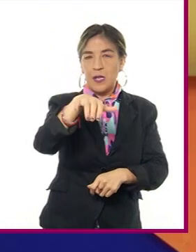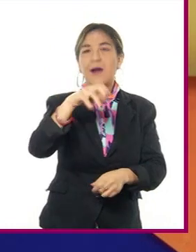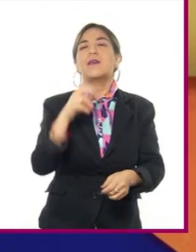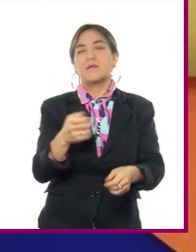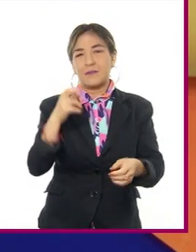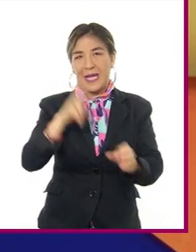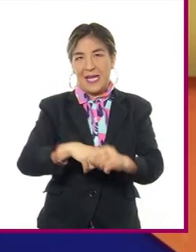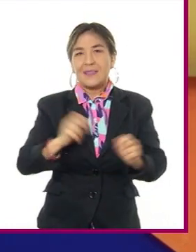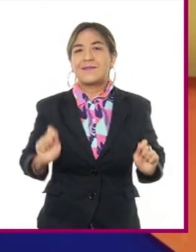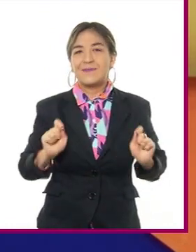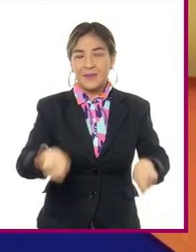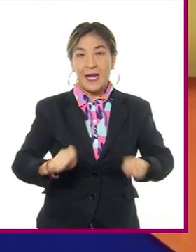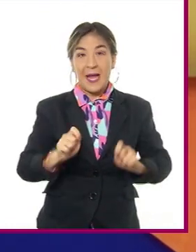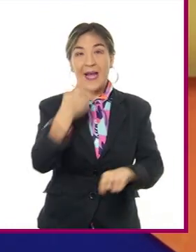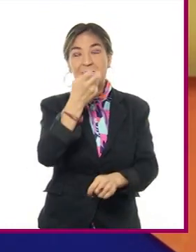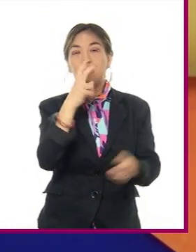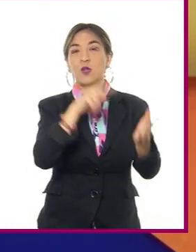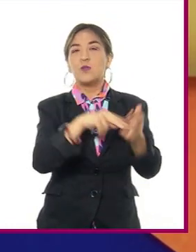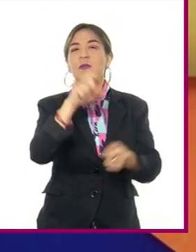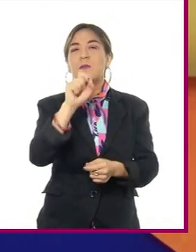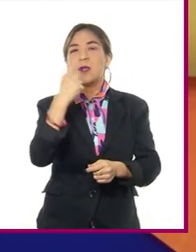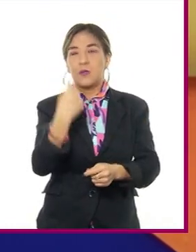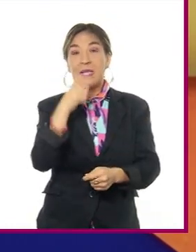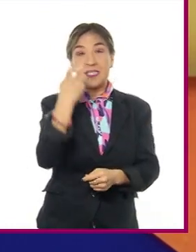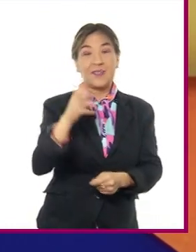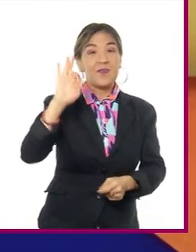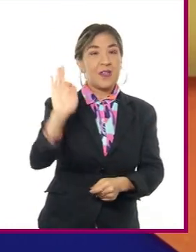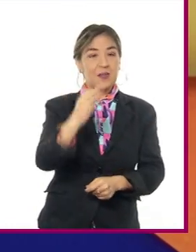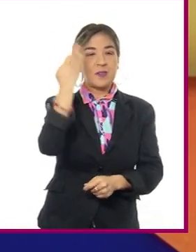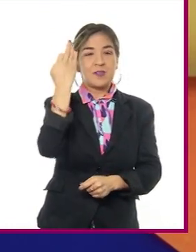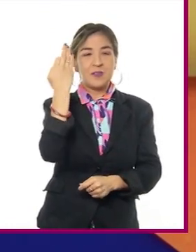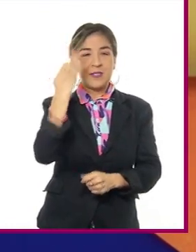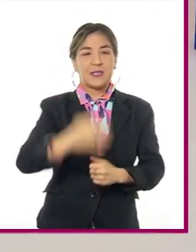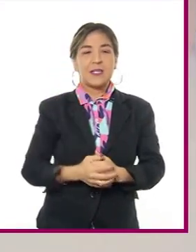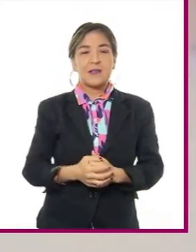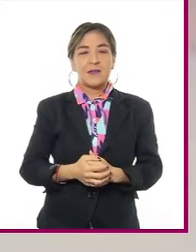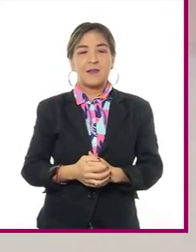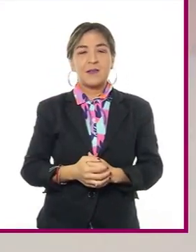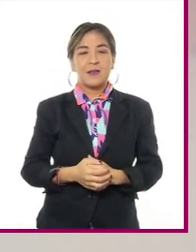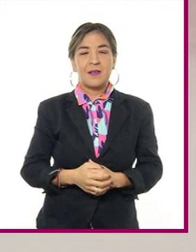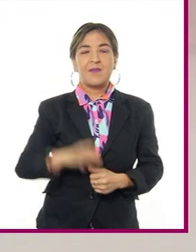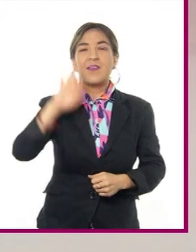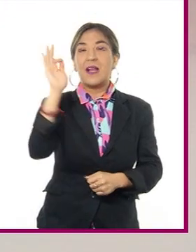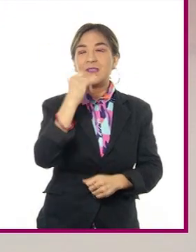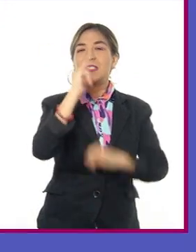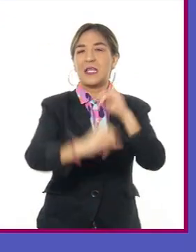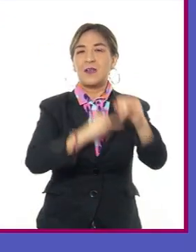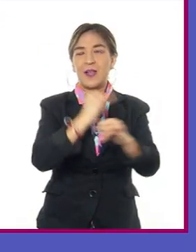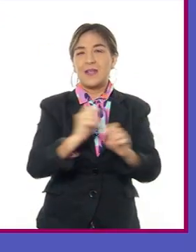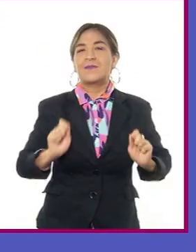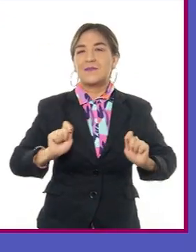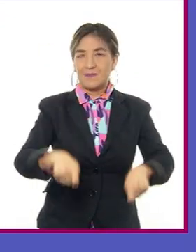ruedas del 2021 de la Federación Internacional de Silla de Ruedas? Las